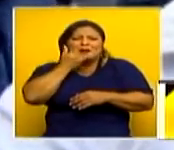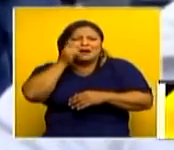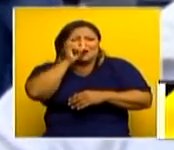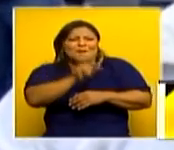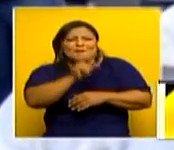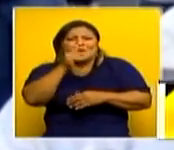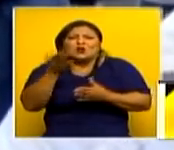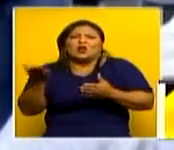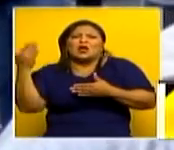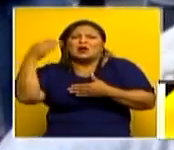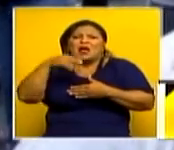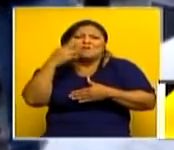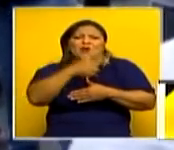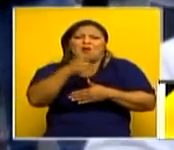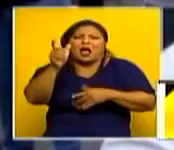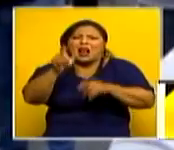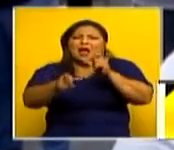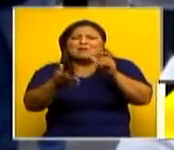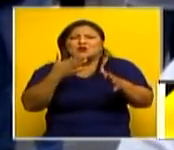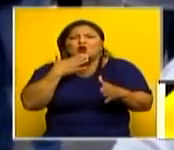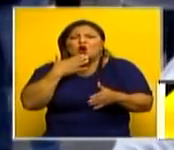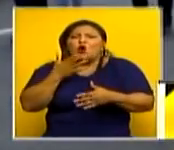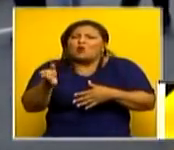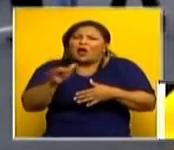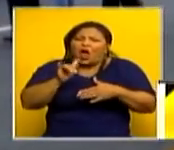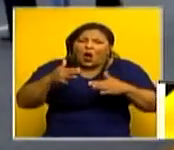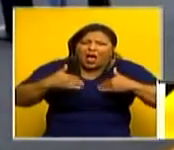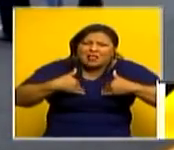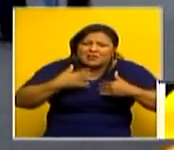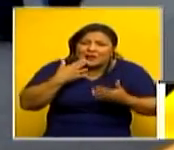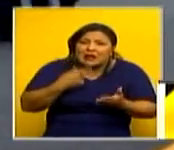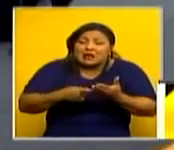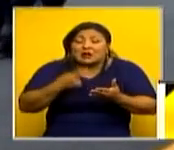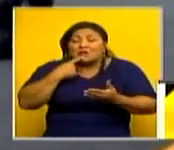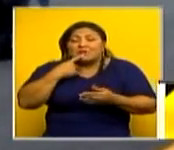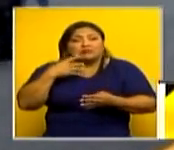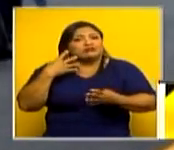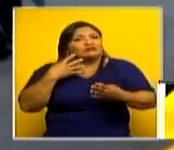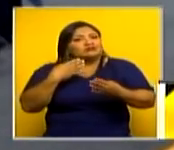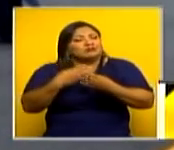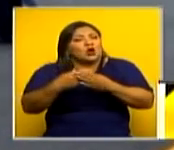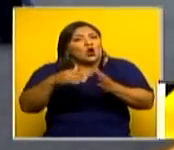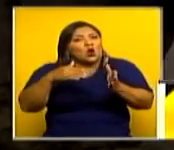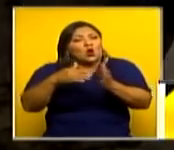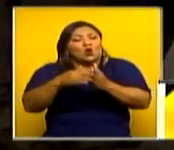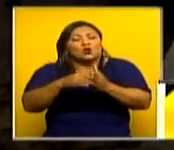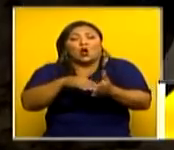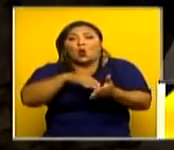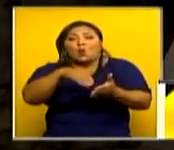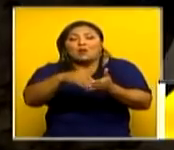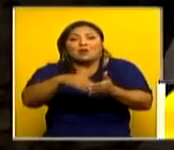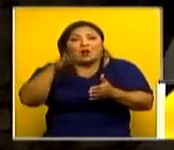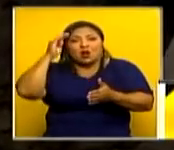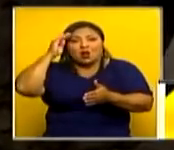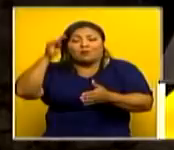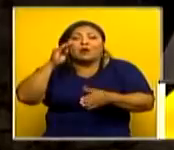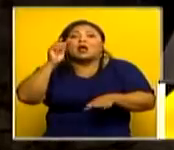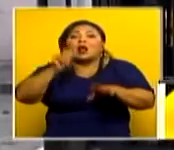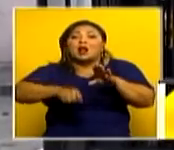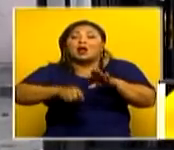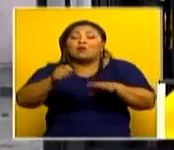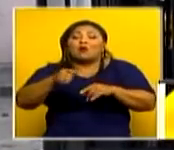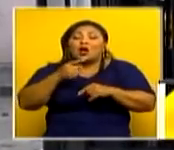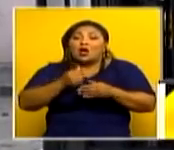para que vengan a matar a la gente, como que fueran animales. Se dictó prisión preventiva contra un miembro de la institución policial. El abogado del privado